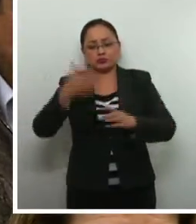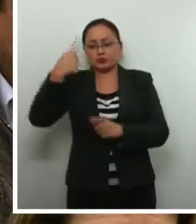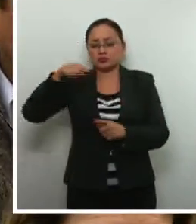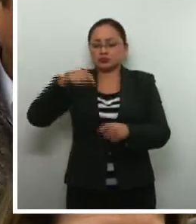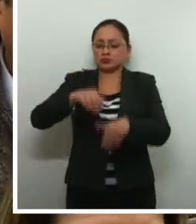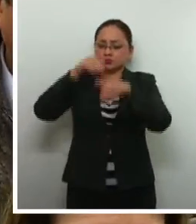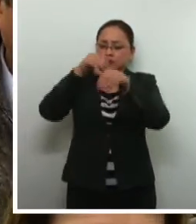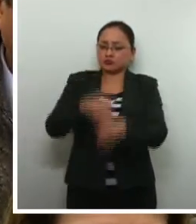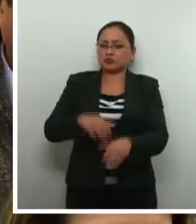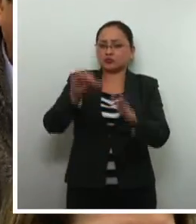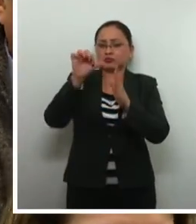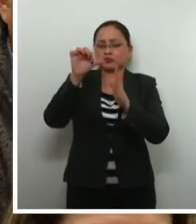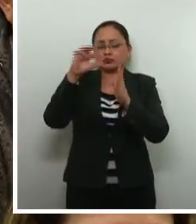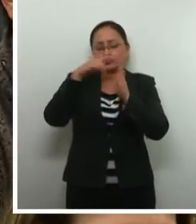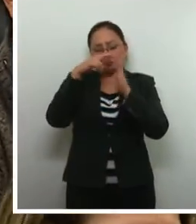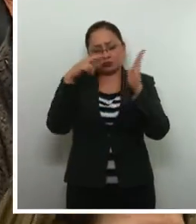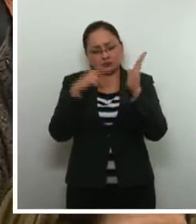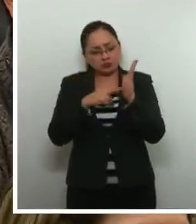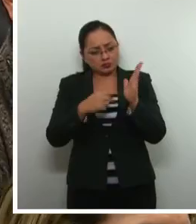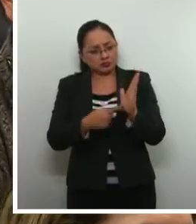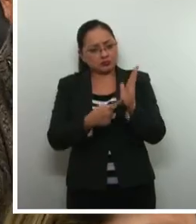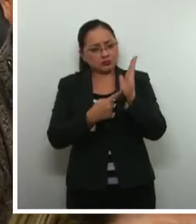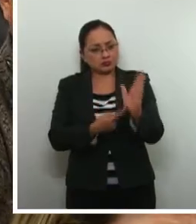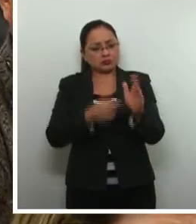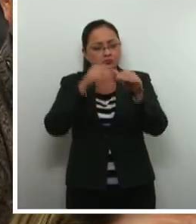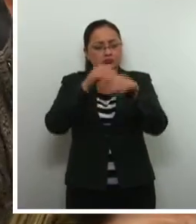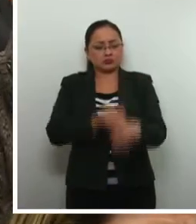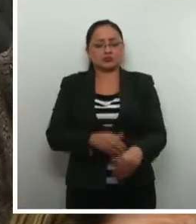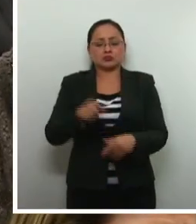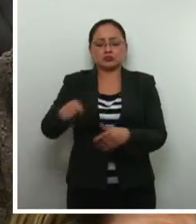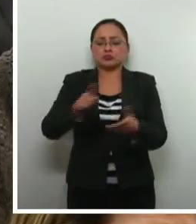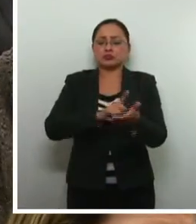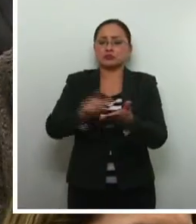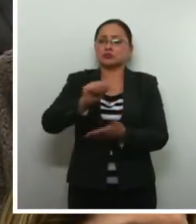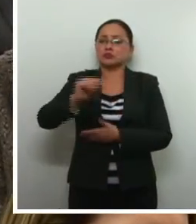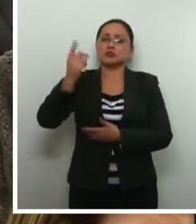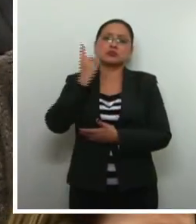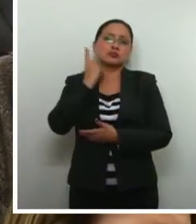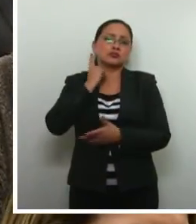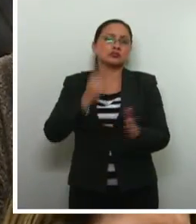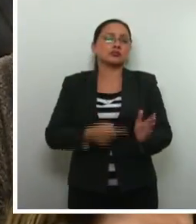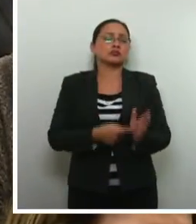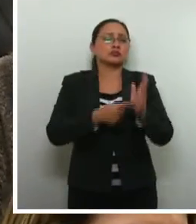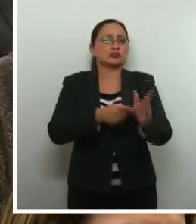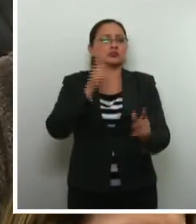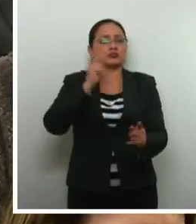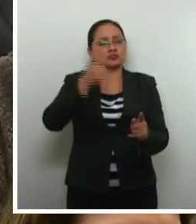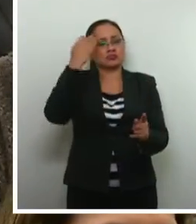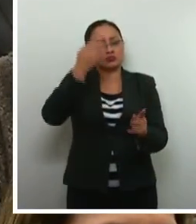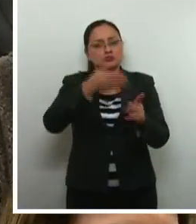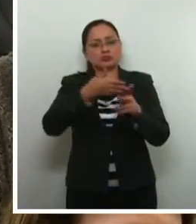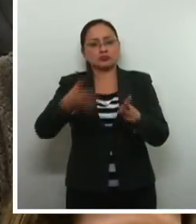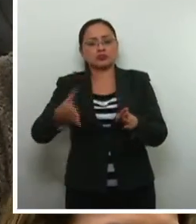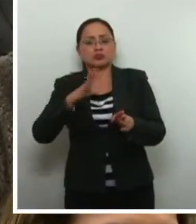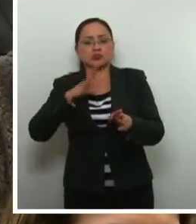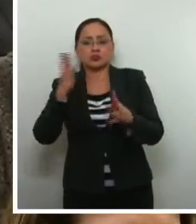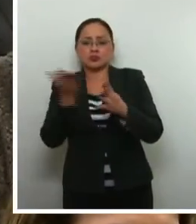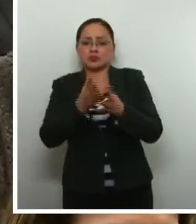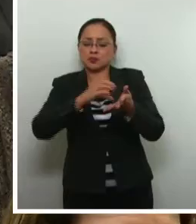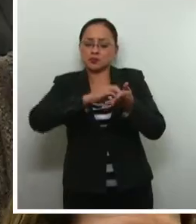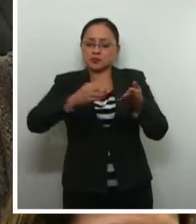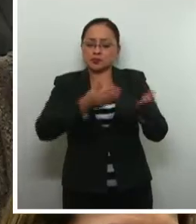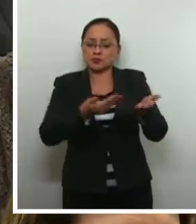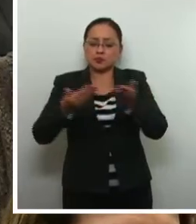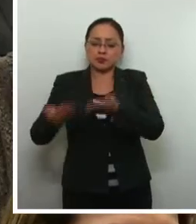apego estricto a la normatividad y de un derecho del diputado que, al presentarlo en tiempo y forma, automáticamente separó una porción normativa